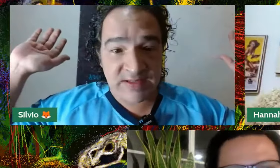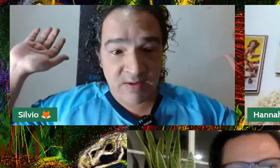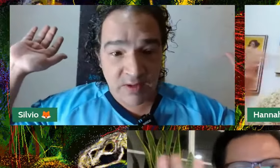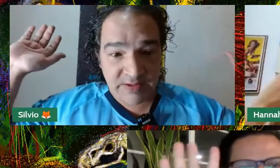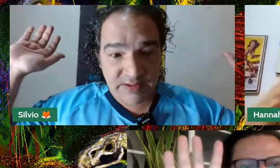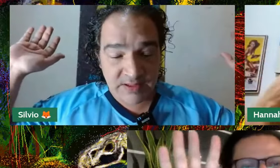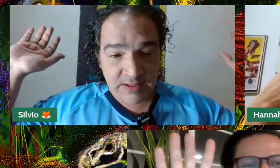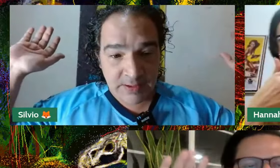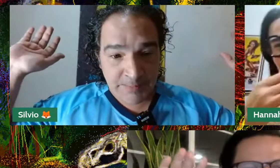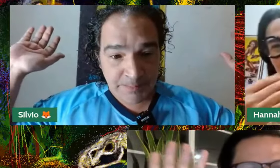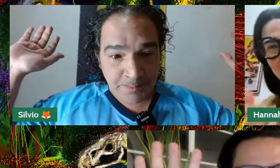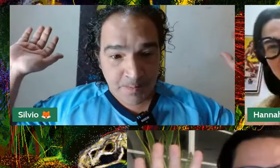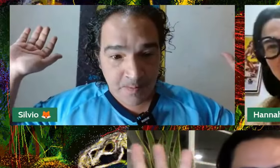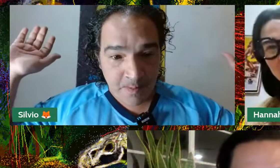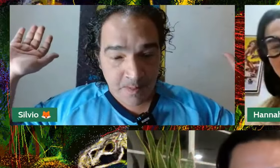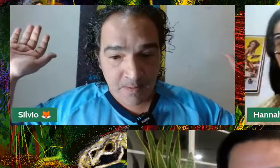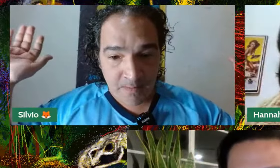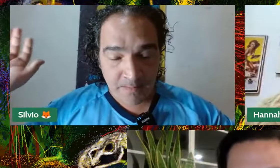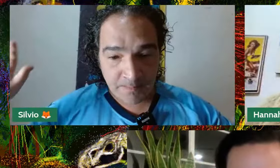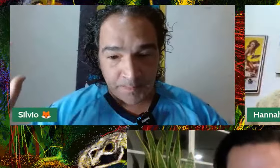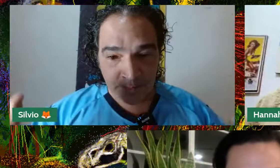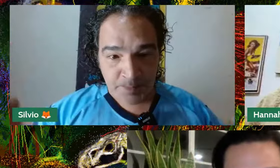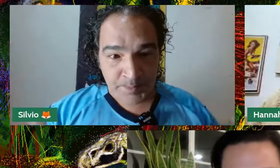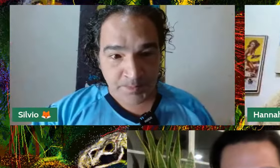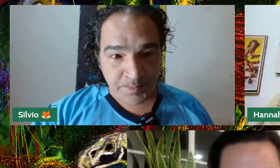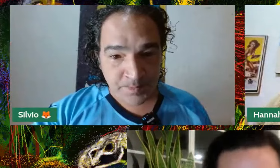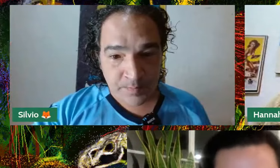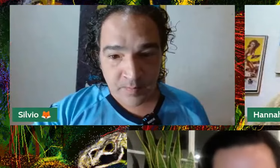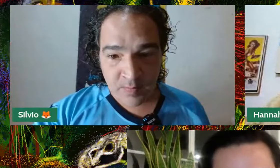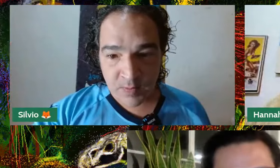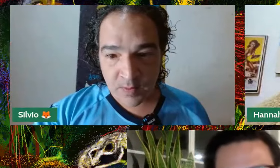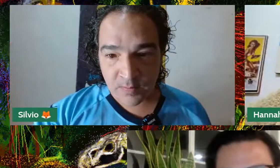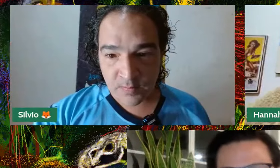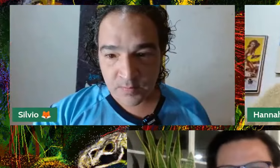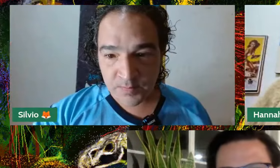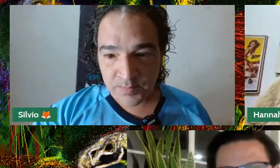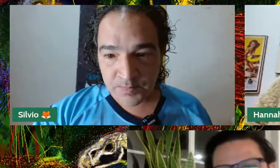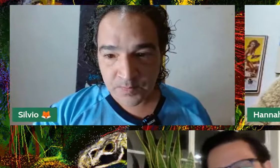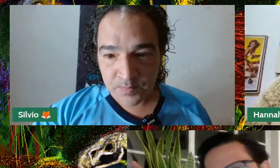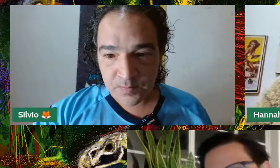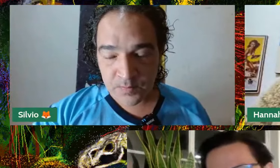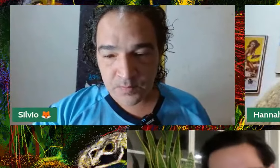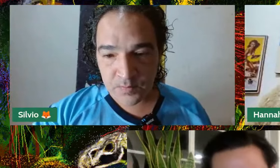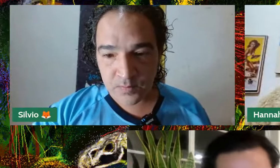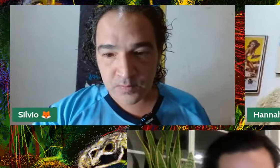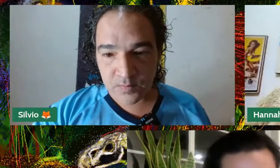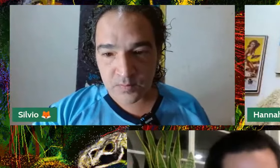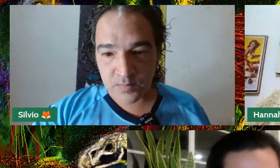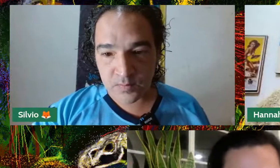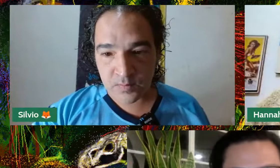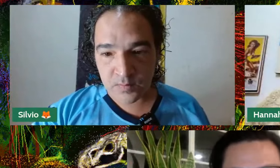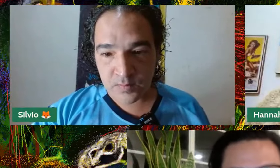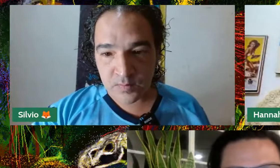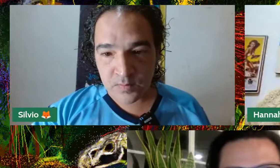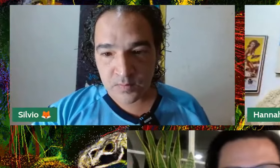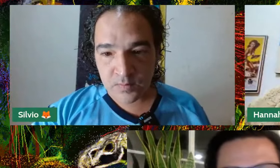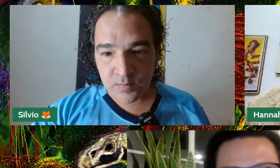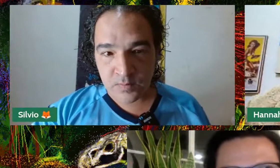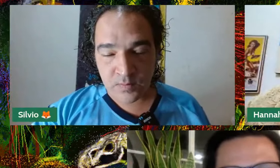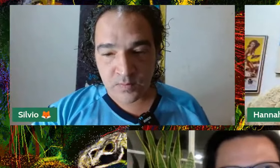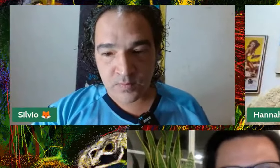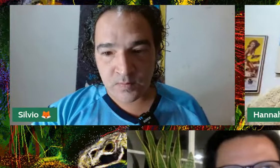y sensibles. Y si, Silvio, y esto en el discurso, ¿no? Cuando menciona los países rebeldes, no sé qué,